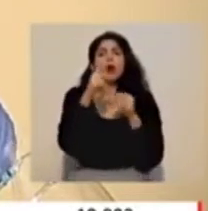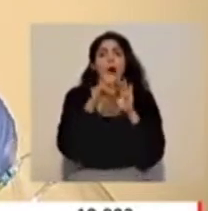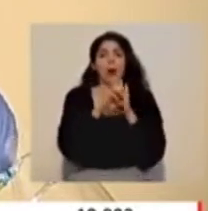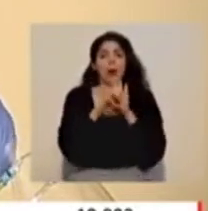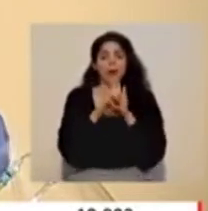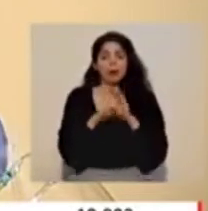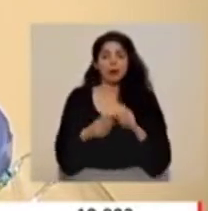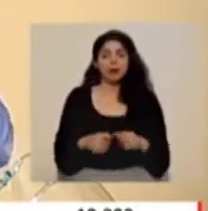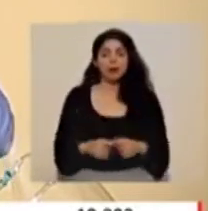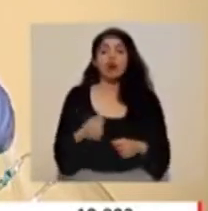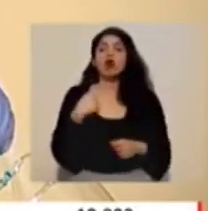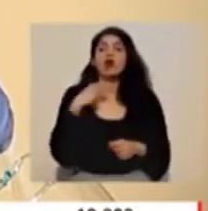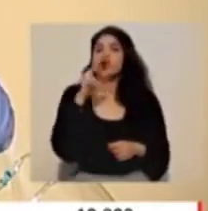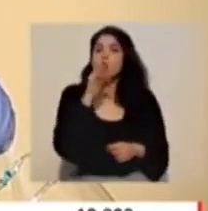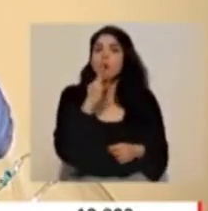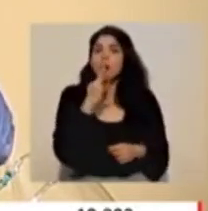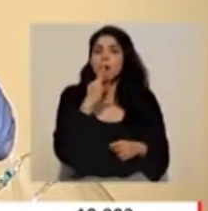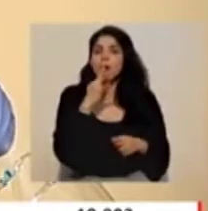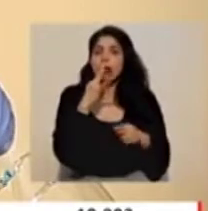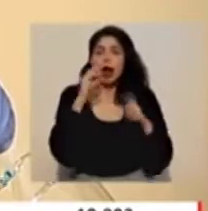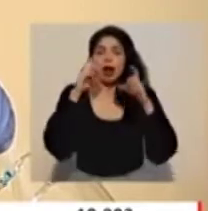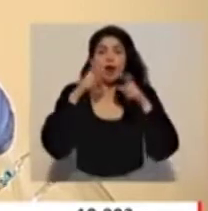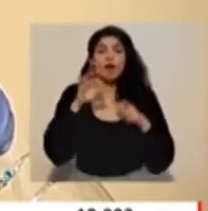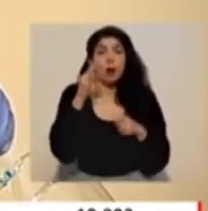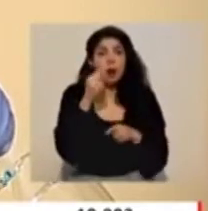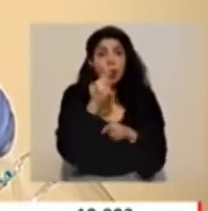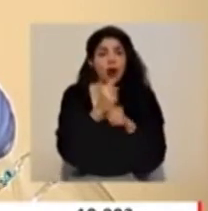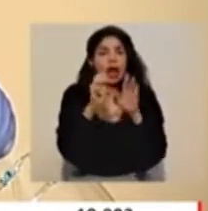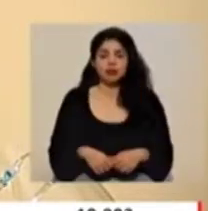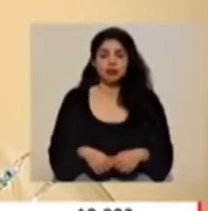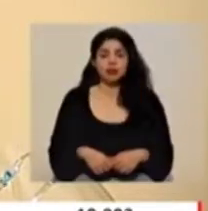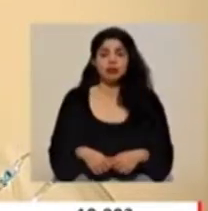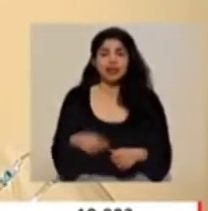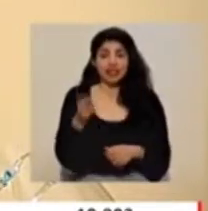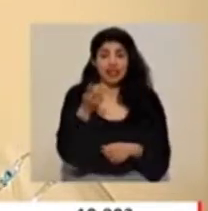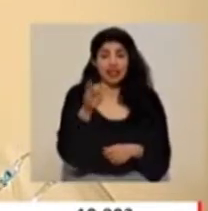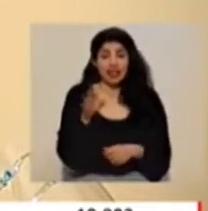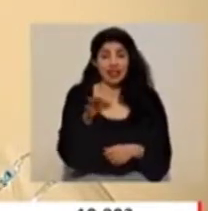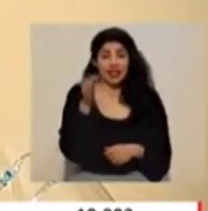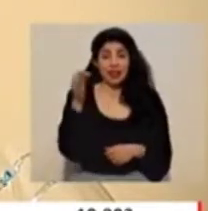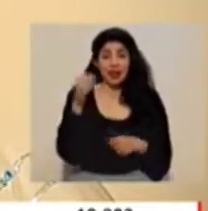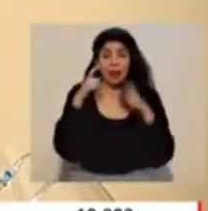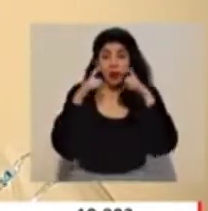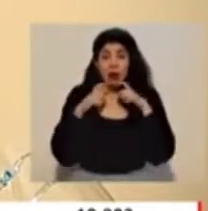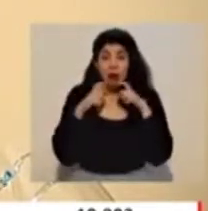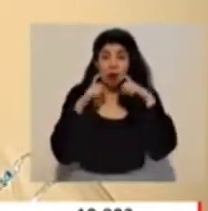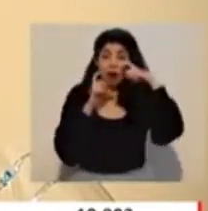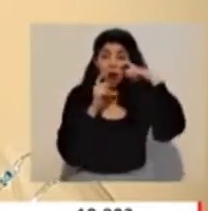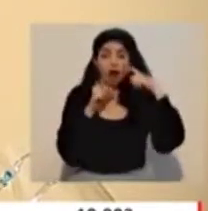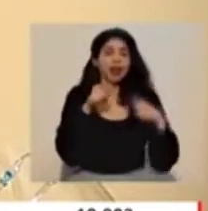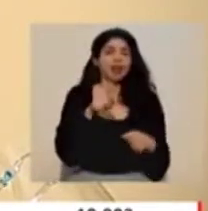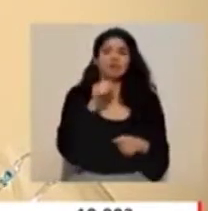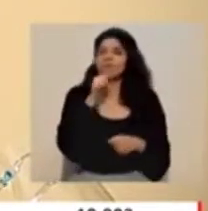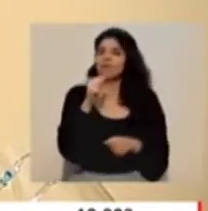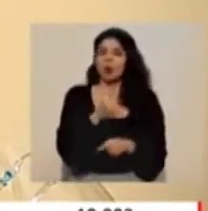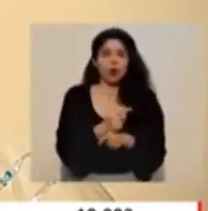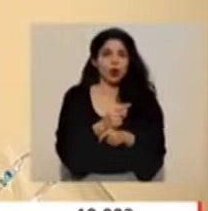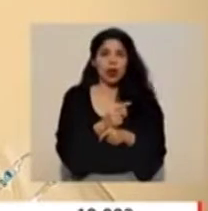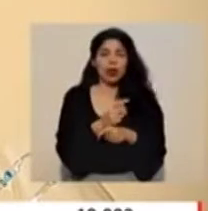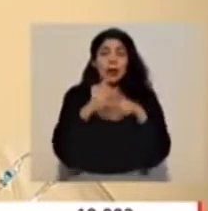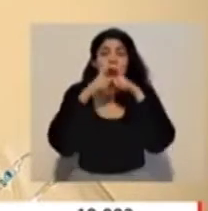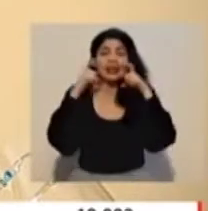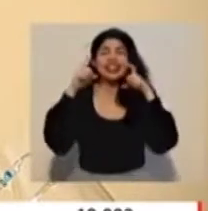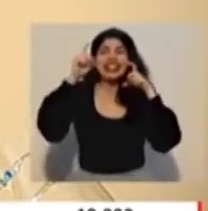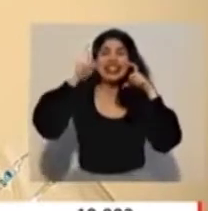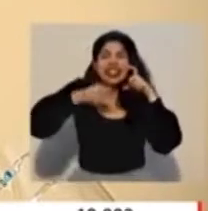demostración. No voy a hablar cuando las tenga en la posición inadecuada. Por ejemplo, esas son posiciones que no son correctas. La